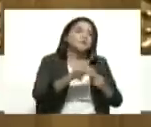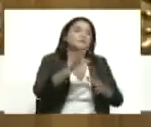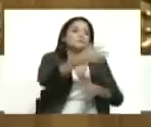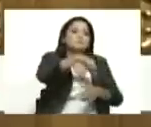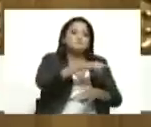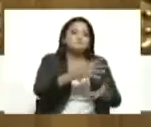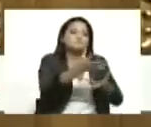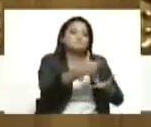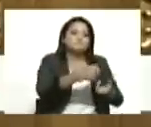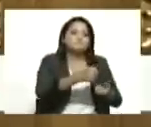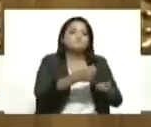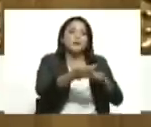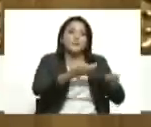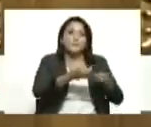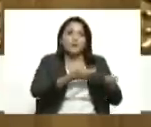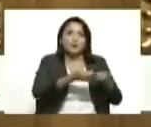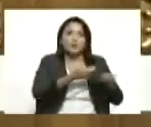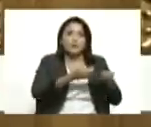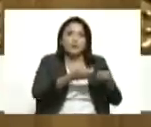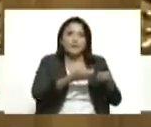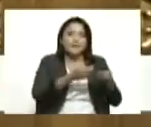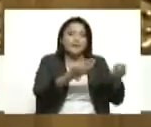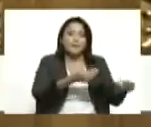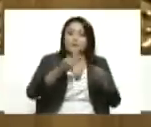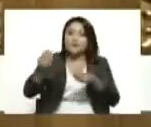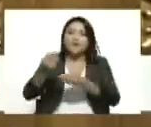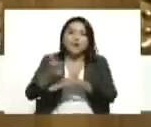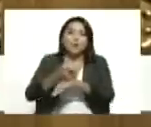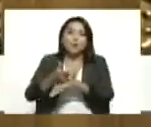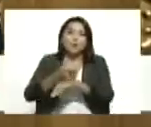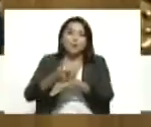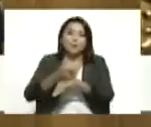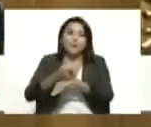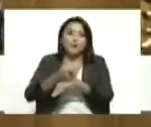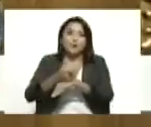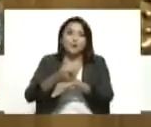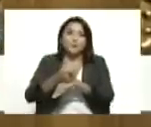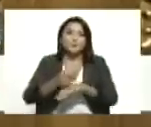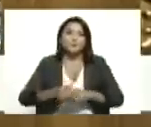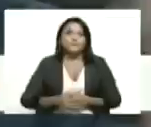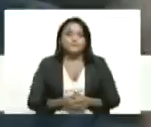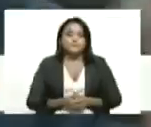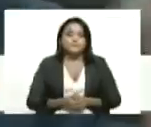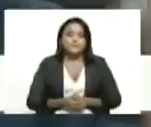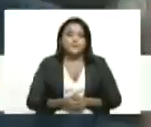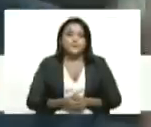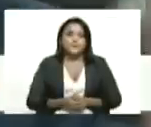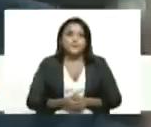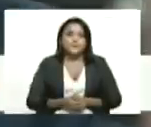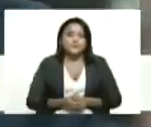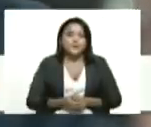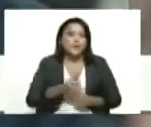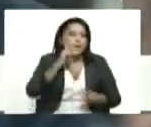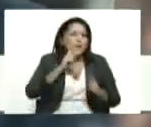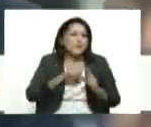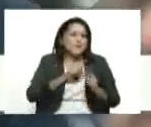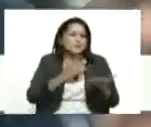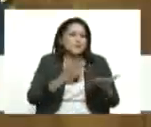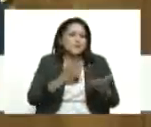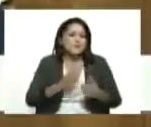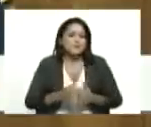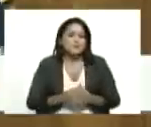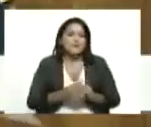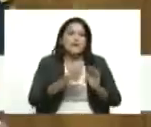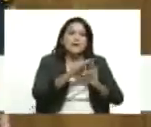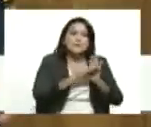dominio de los mismos a favor de la República sin contraprestación ni compensación alguna. Está la finalidad, principio, está el